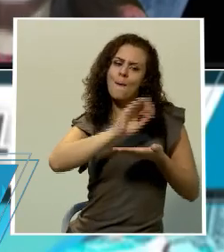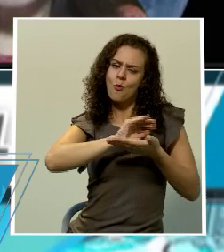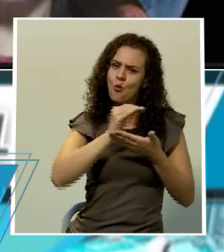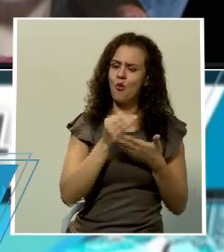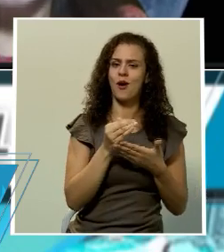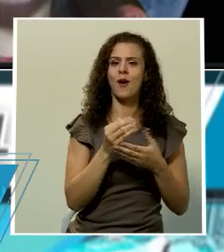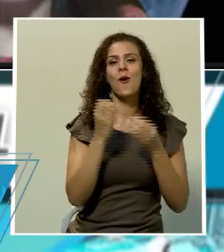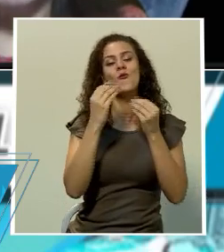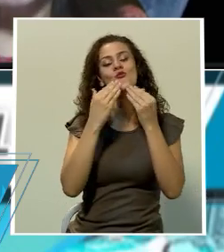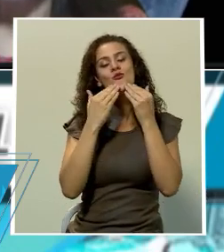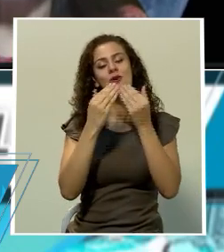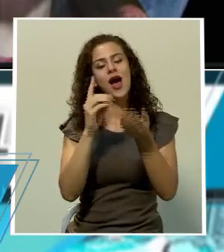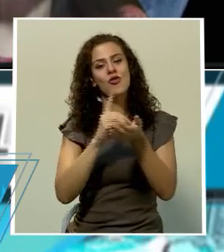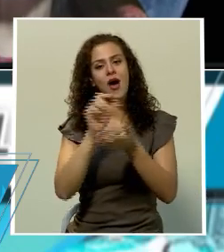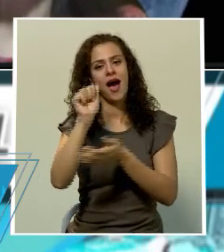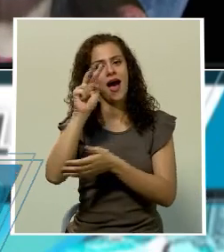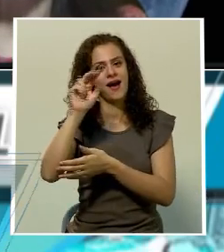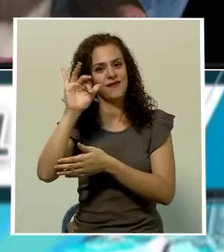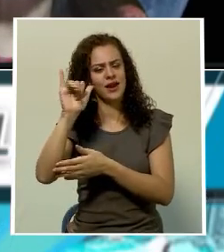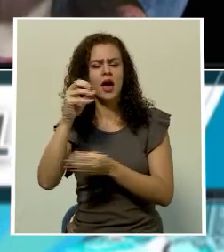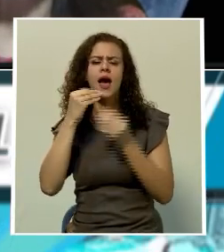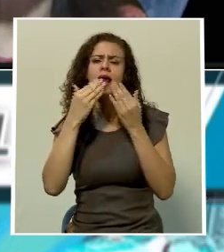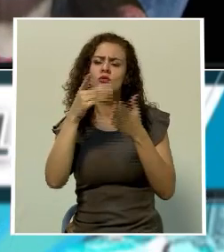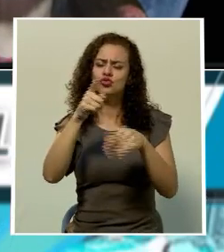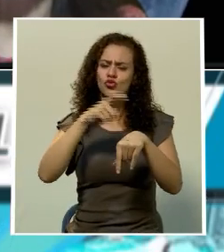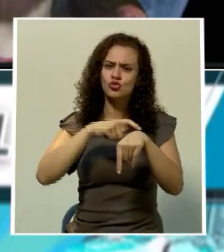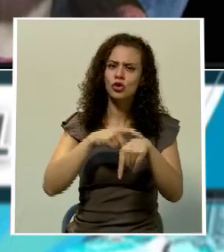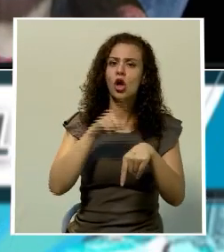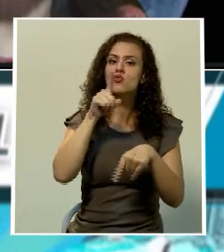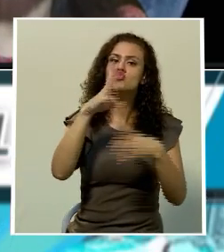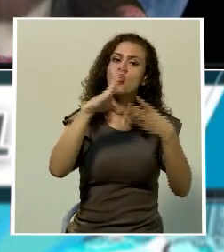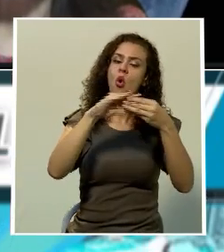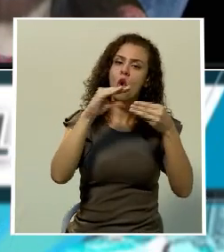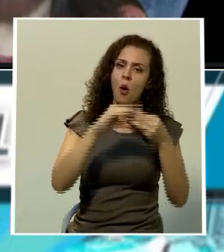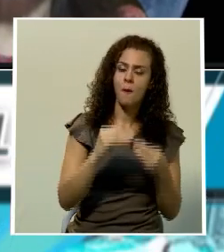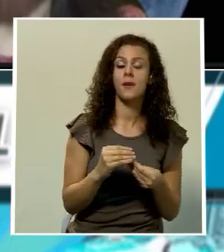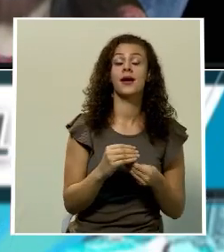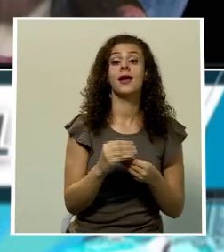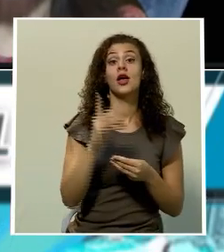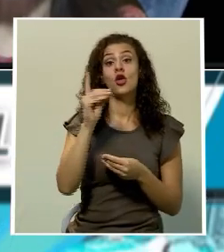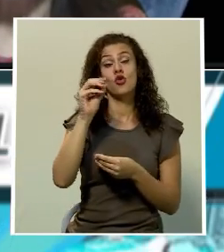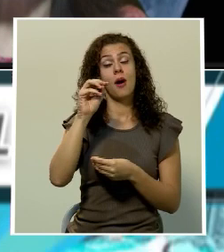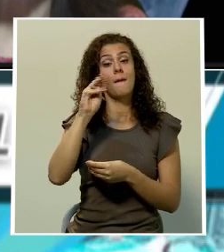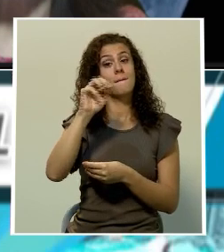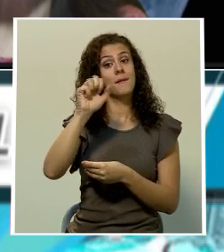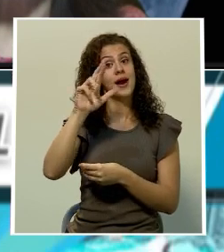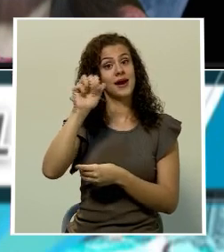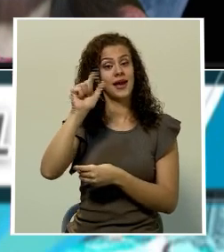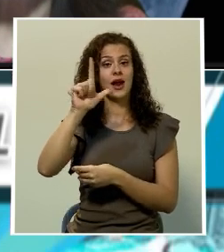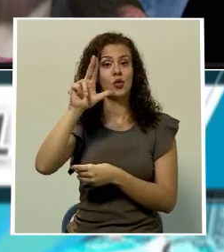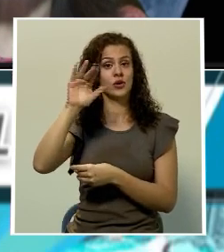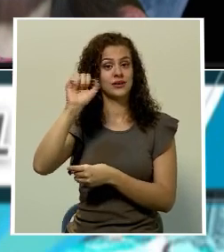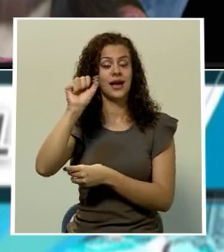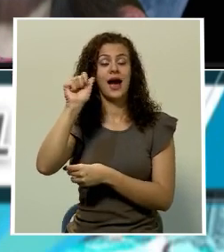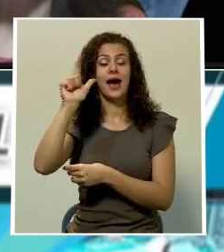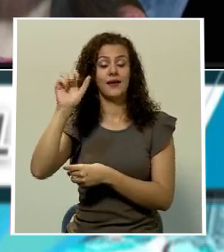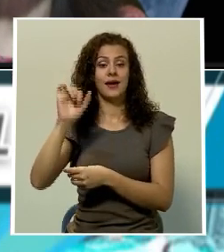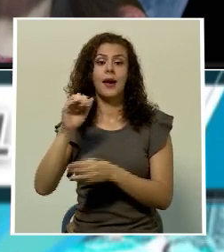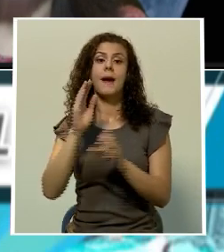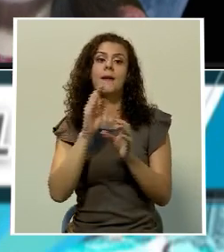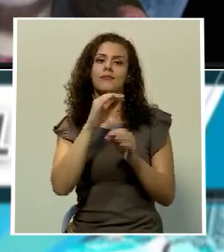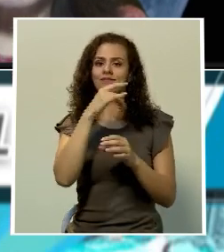Ávila. Muchísimas gracias por su tiempo, por sus comentarios. La doctora María Luisa Ávila, pediatra